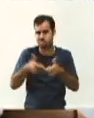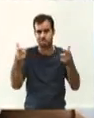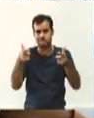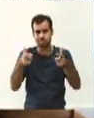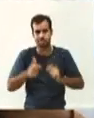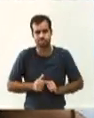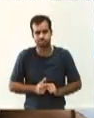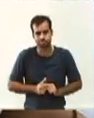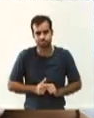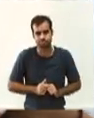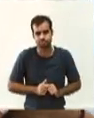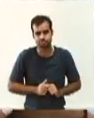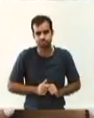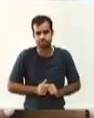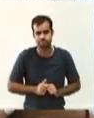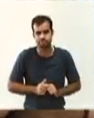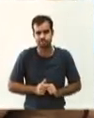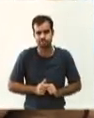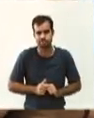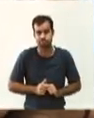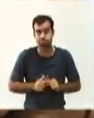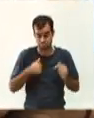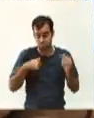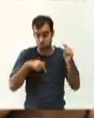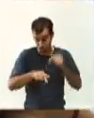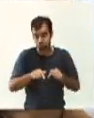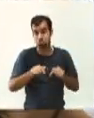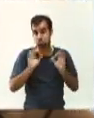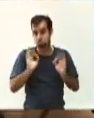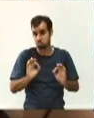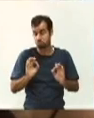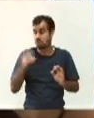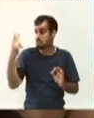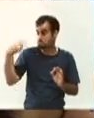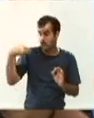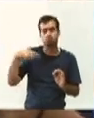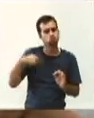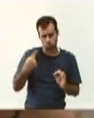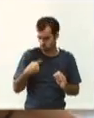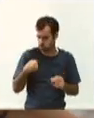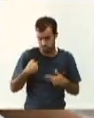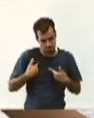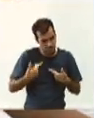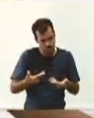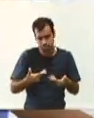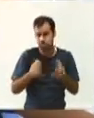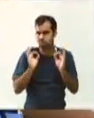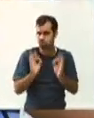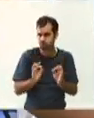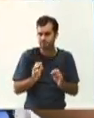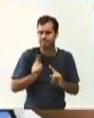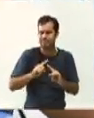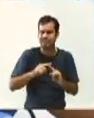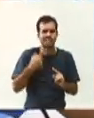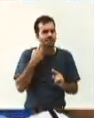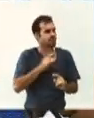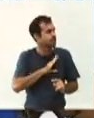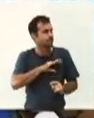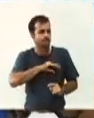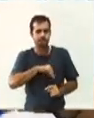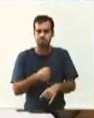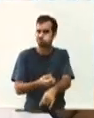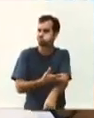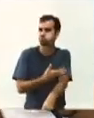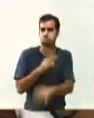país, hemos demostrado que no hemos fallado. Y aquí estamos cumpliendo una de las misiones más sensibles, una de las tareas más humanas,